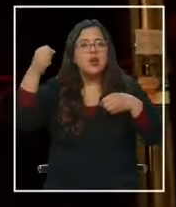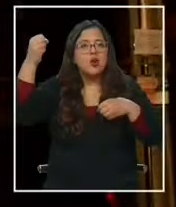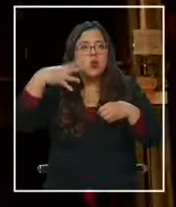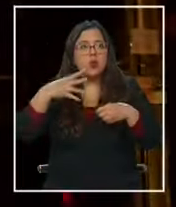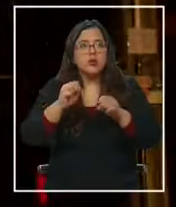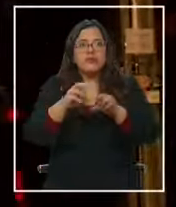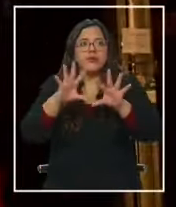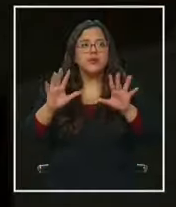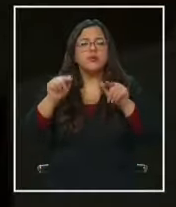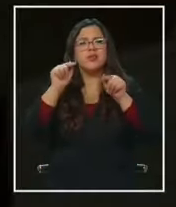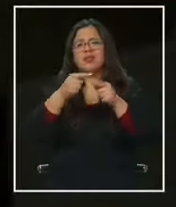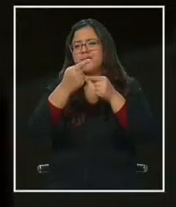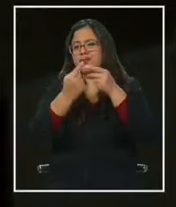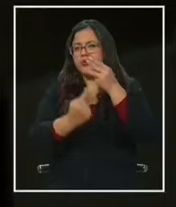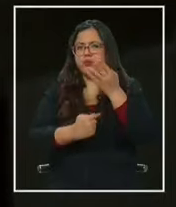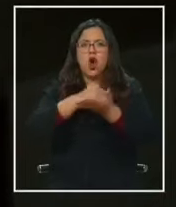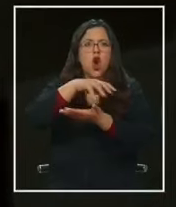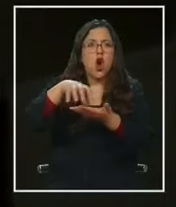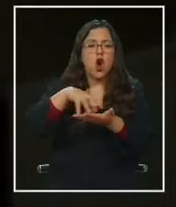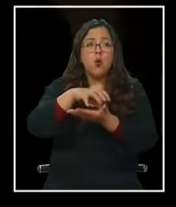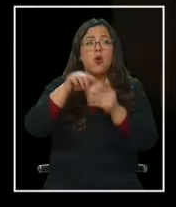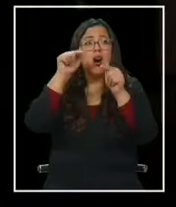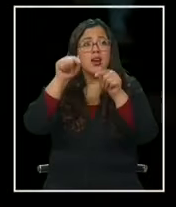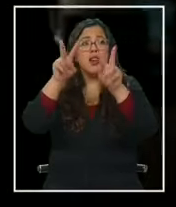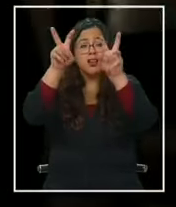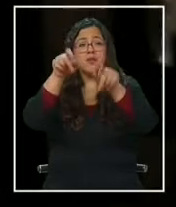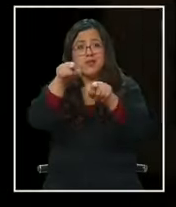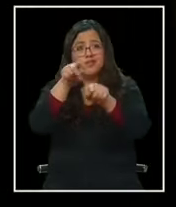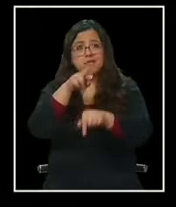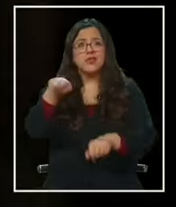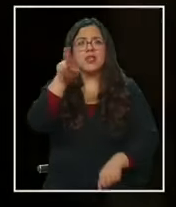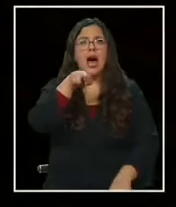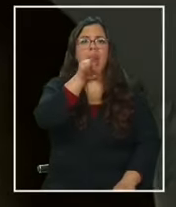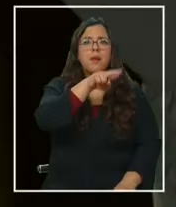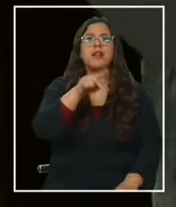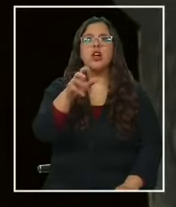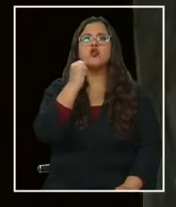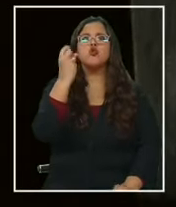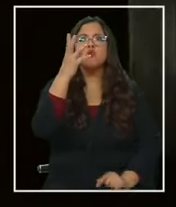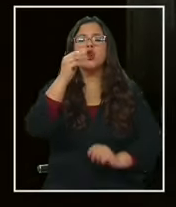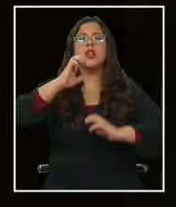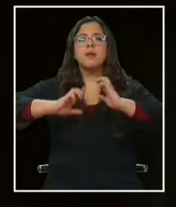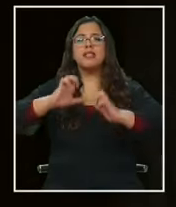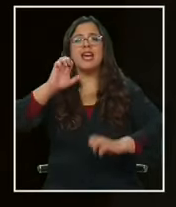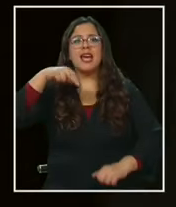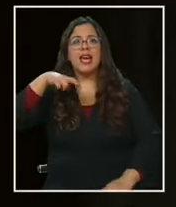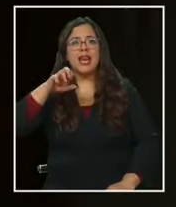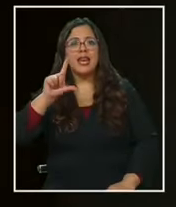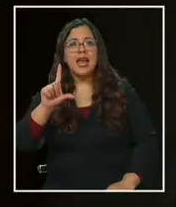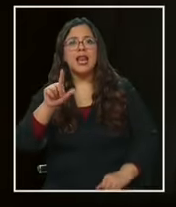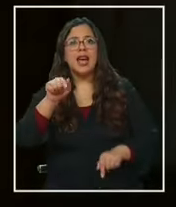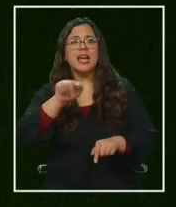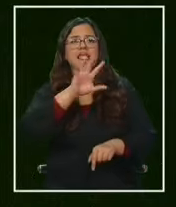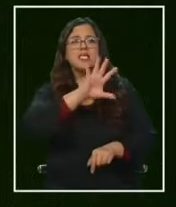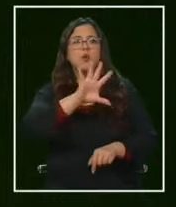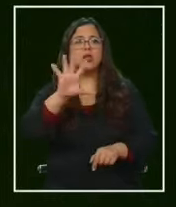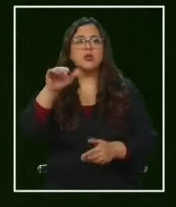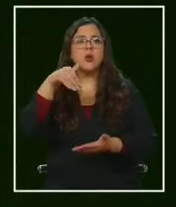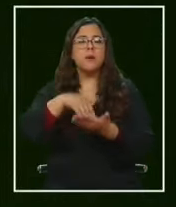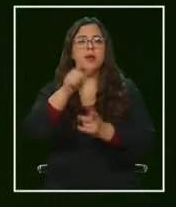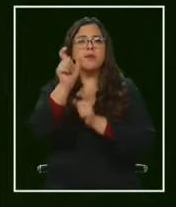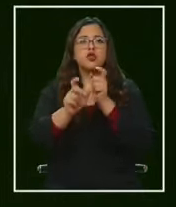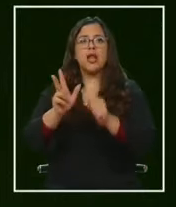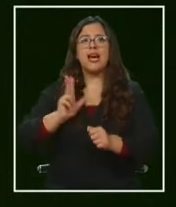Así suman y siguen las comunas en donde esta postal se repite. Según cifras de Enel, el PIC registró 55